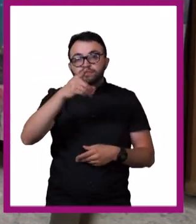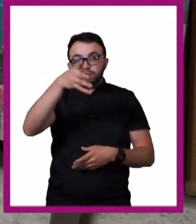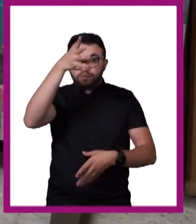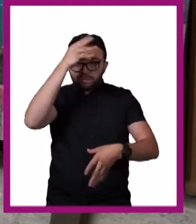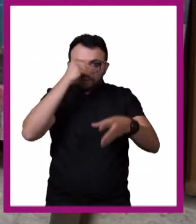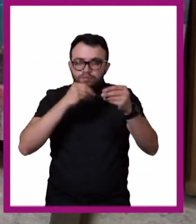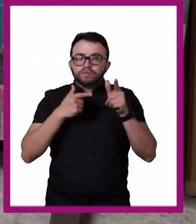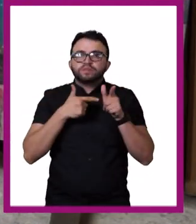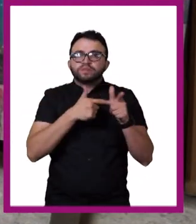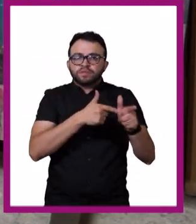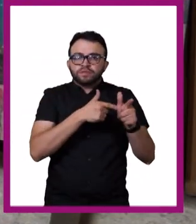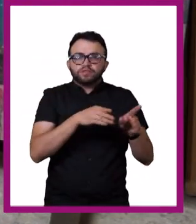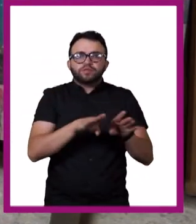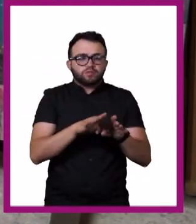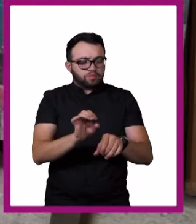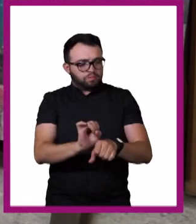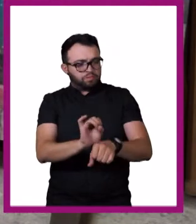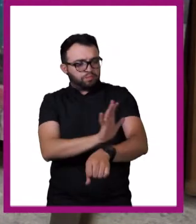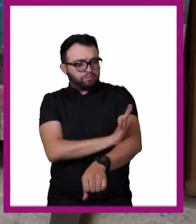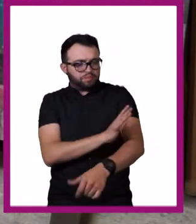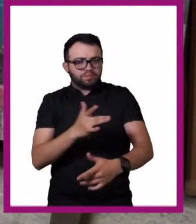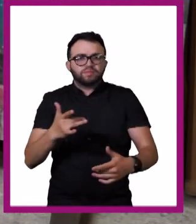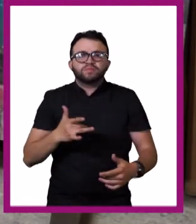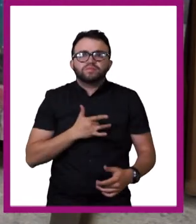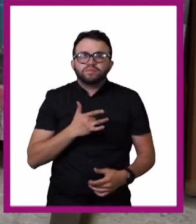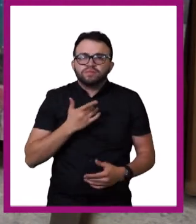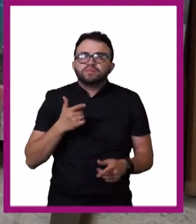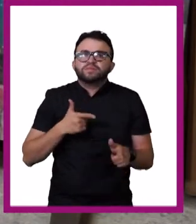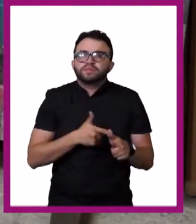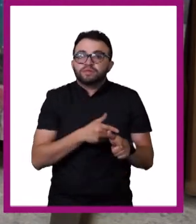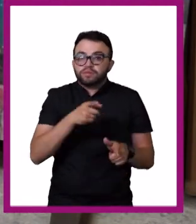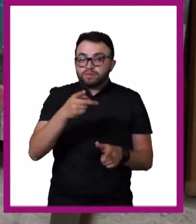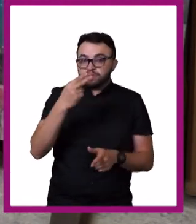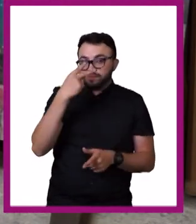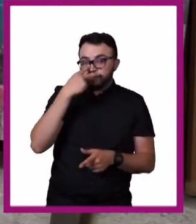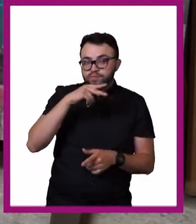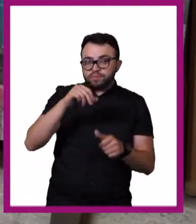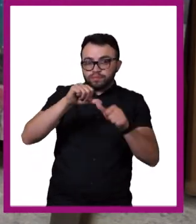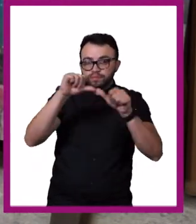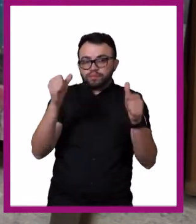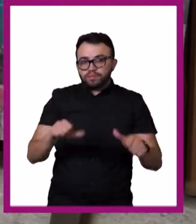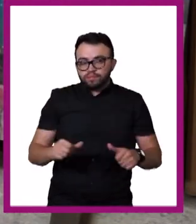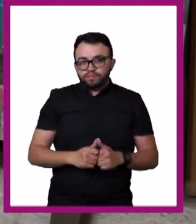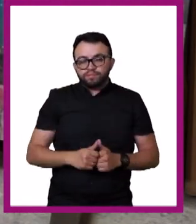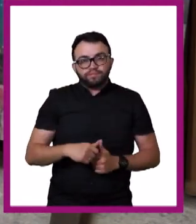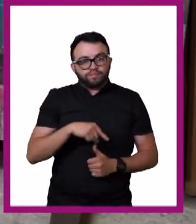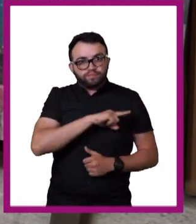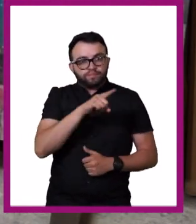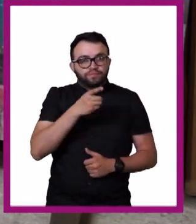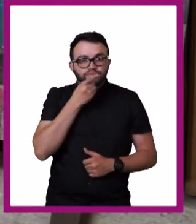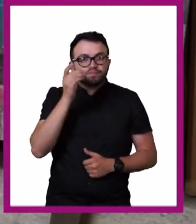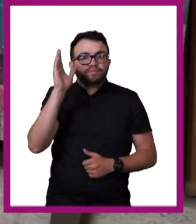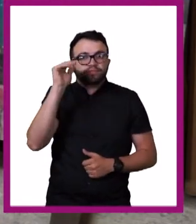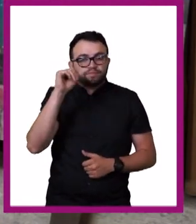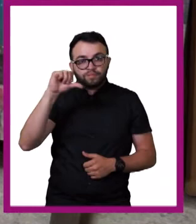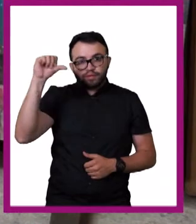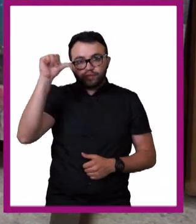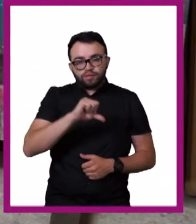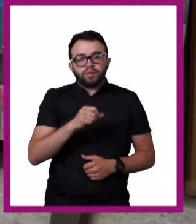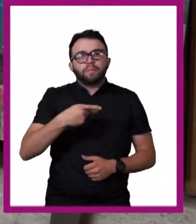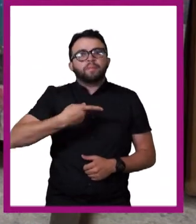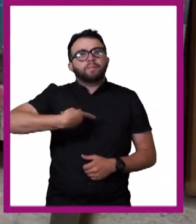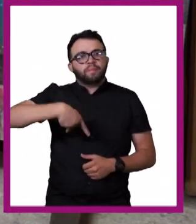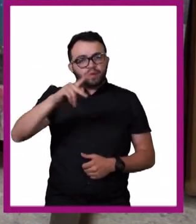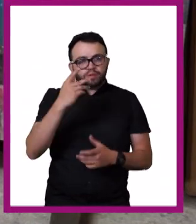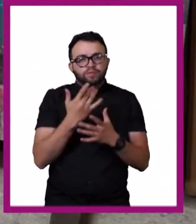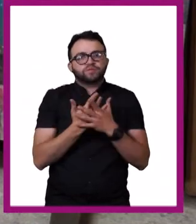estén tan inspirados como nosotros con la vida de este gran artista mexicano. Pero por lo pronto nosotros nos despedimos por el día de hoy, pero los esperamos